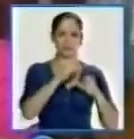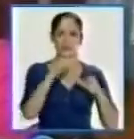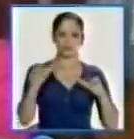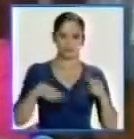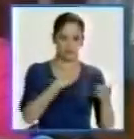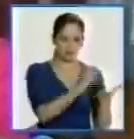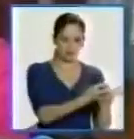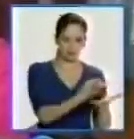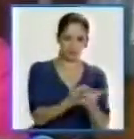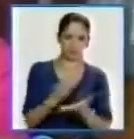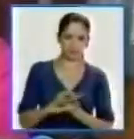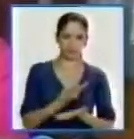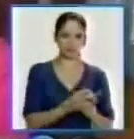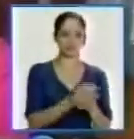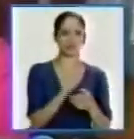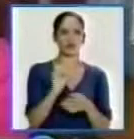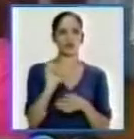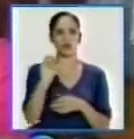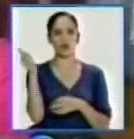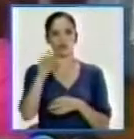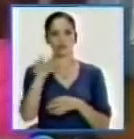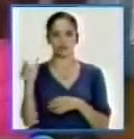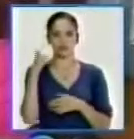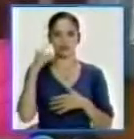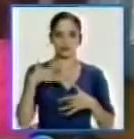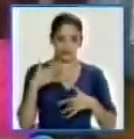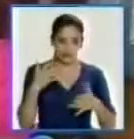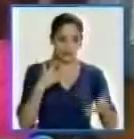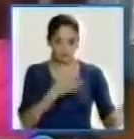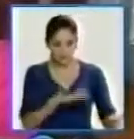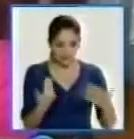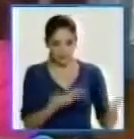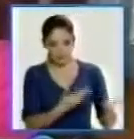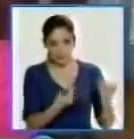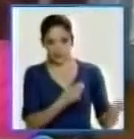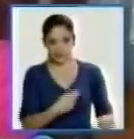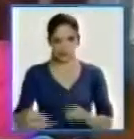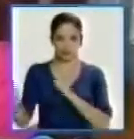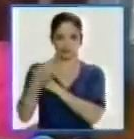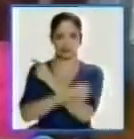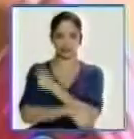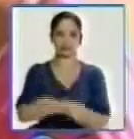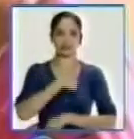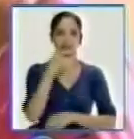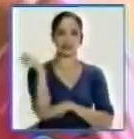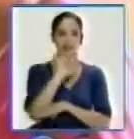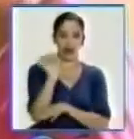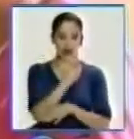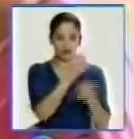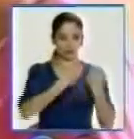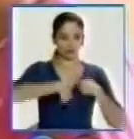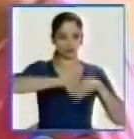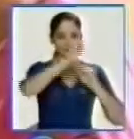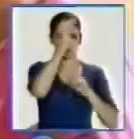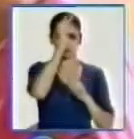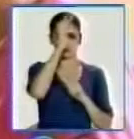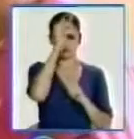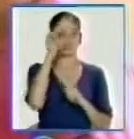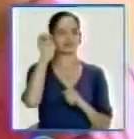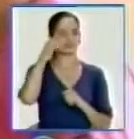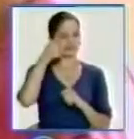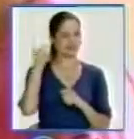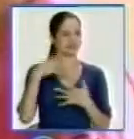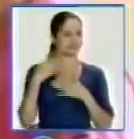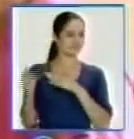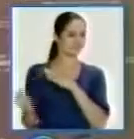aquí, otros colaborando a llevar gente herida a los carros. Aquel hecho le dejó varios recuerdos